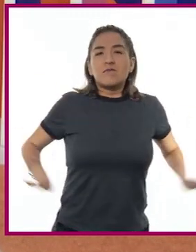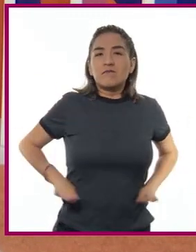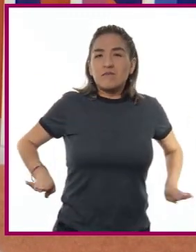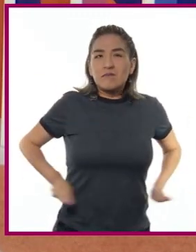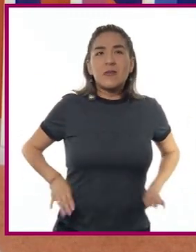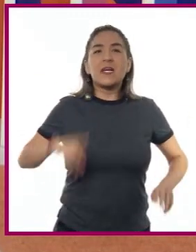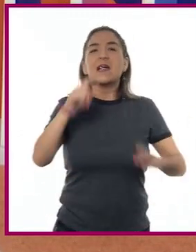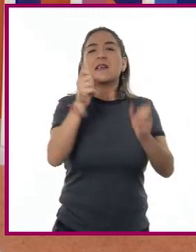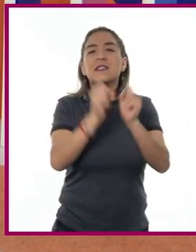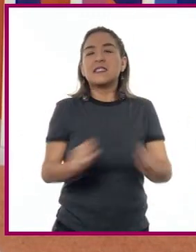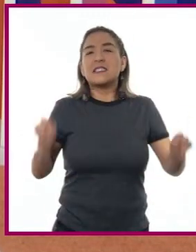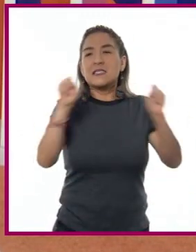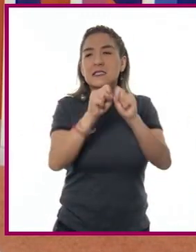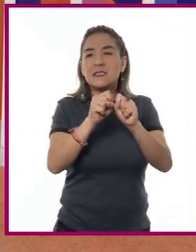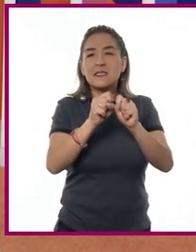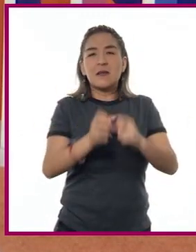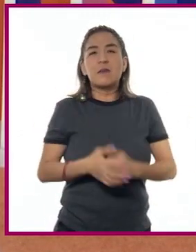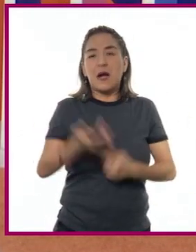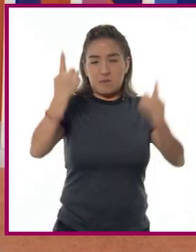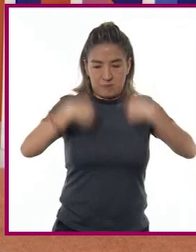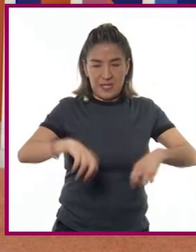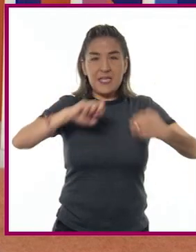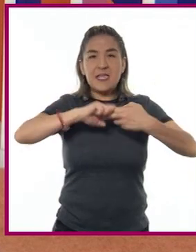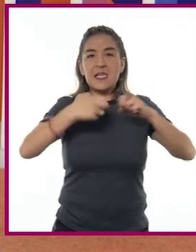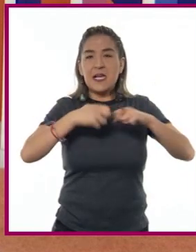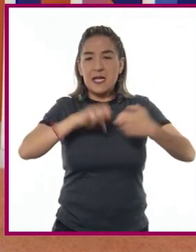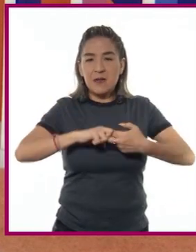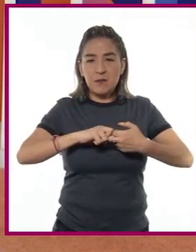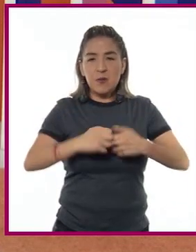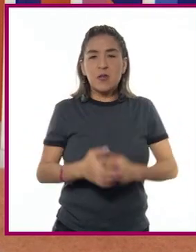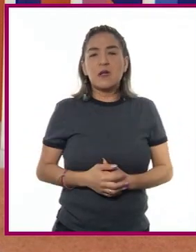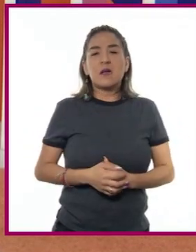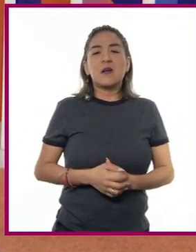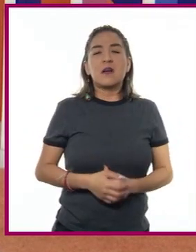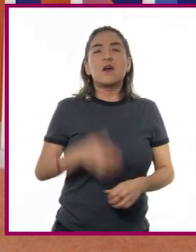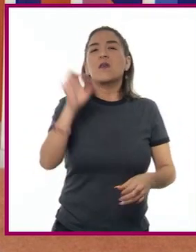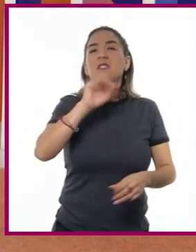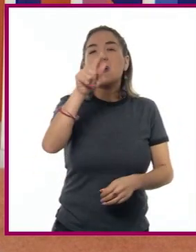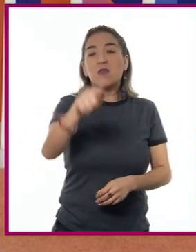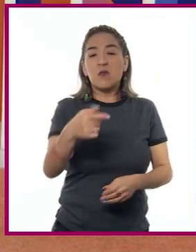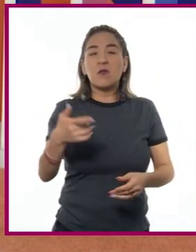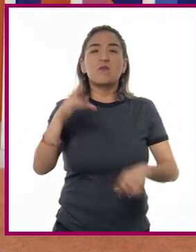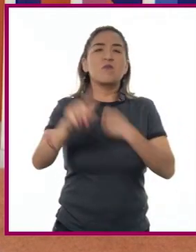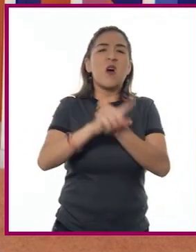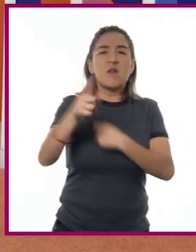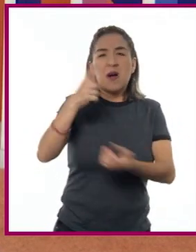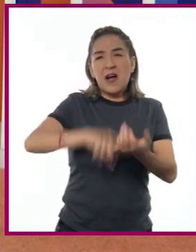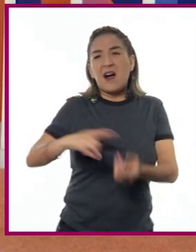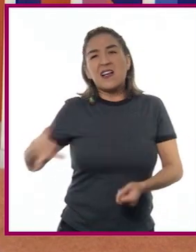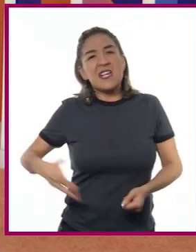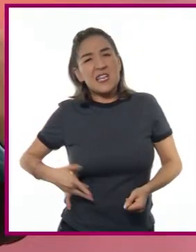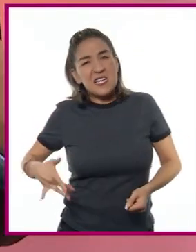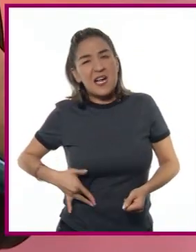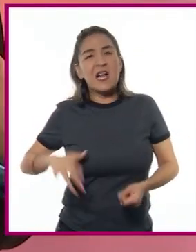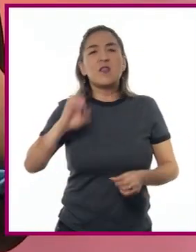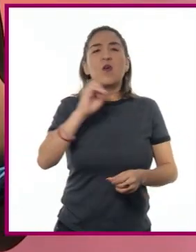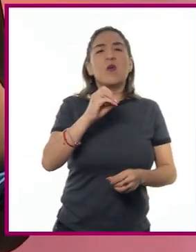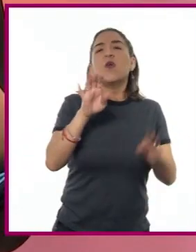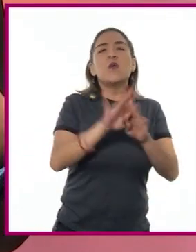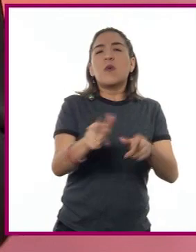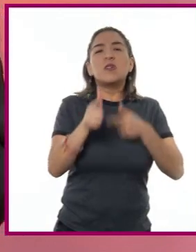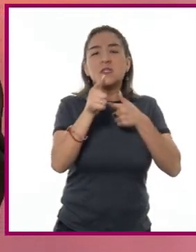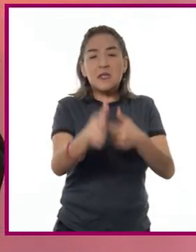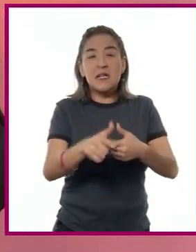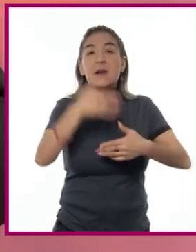el sistema nervioso o si tienes algún problema en el hígado. Eso lo puedes ir siguiendo paso